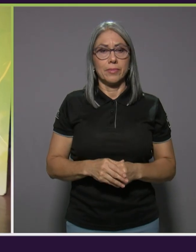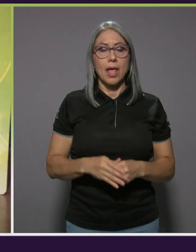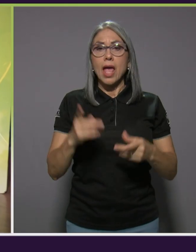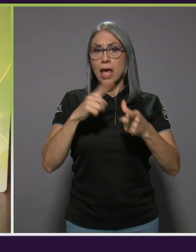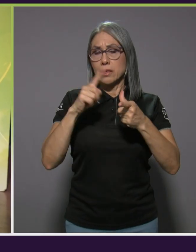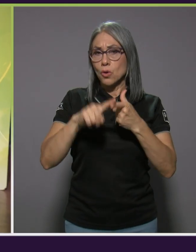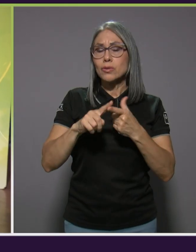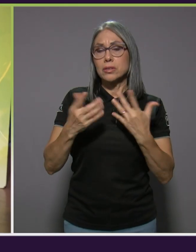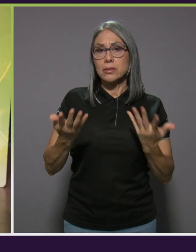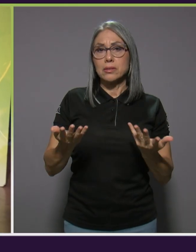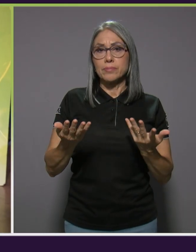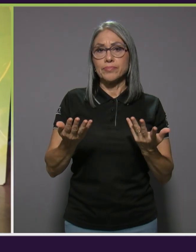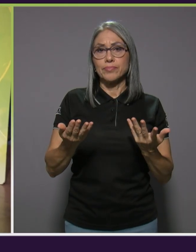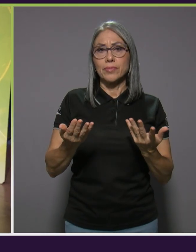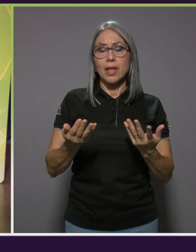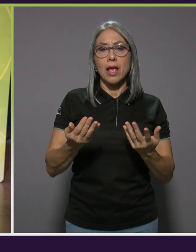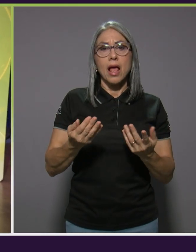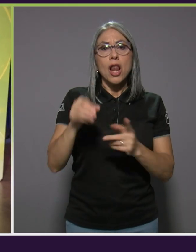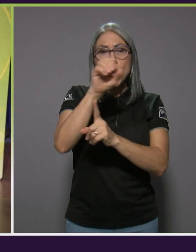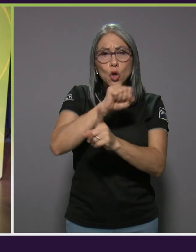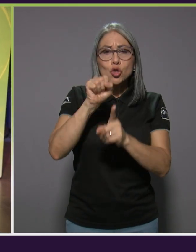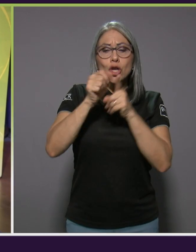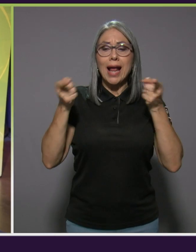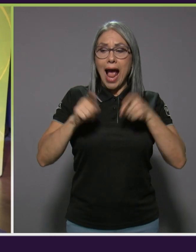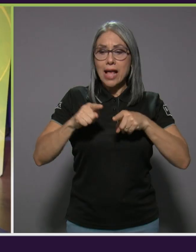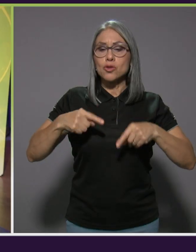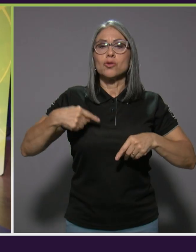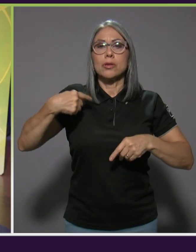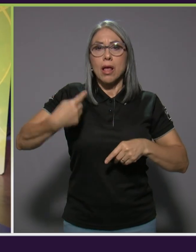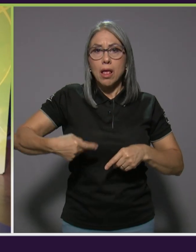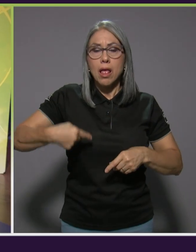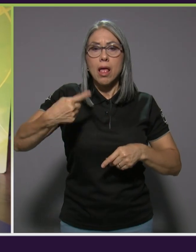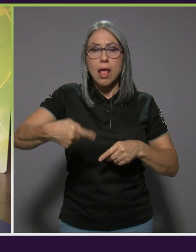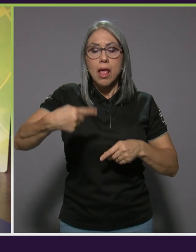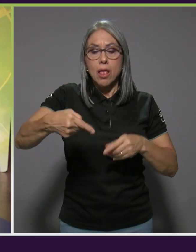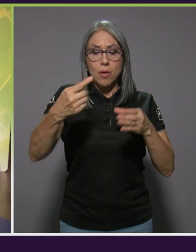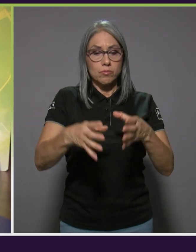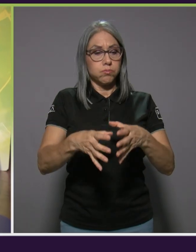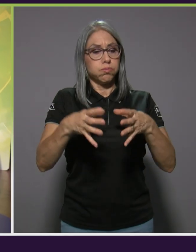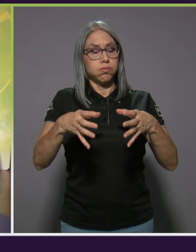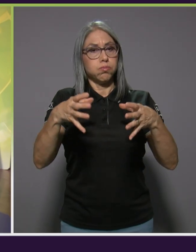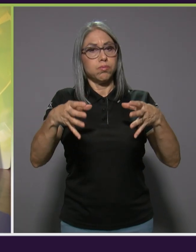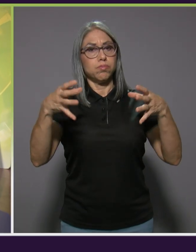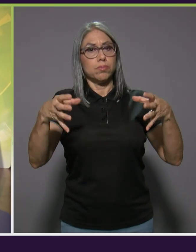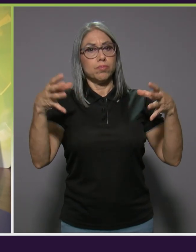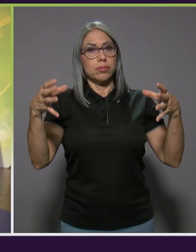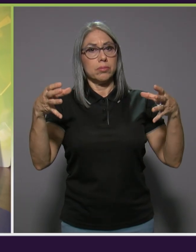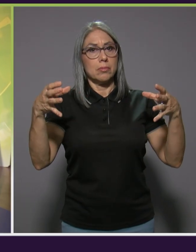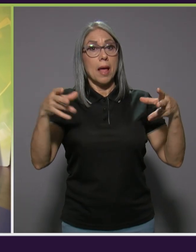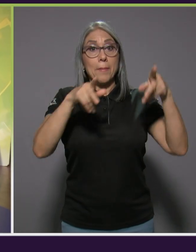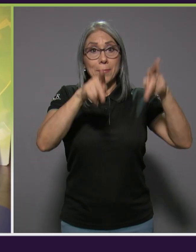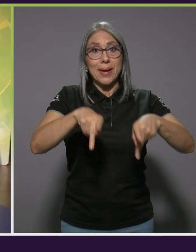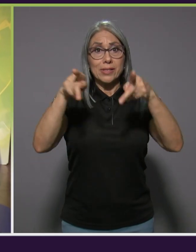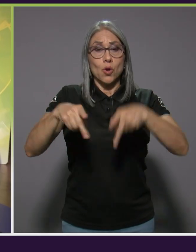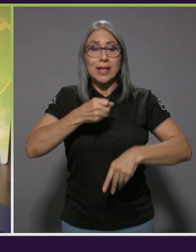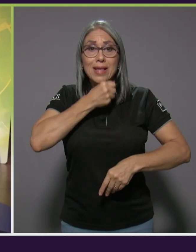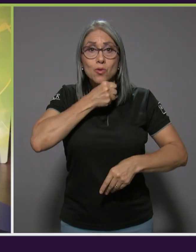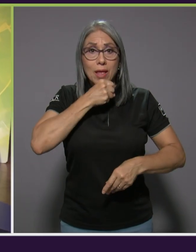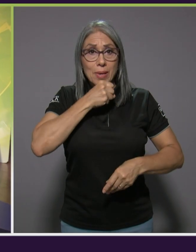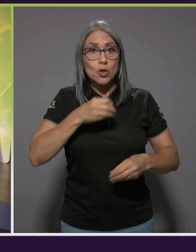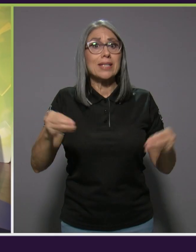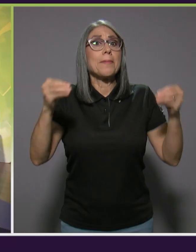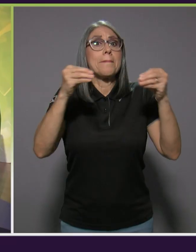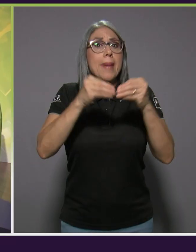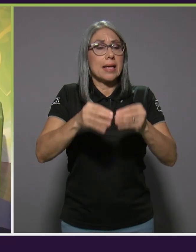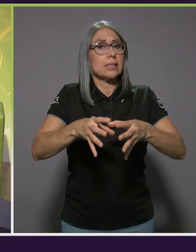los casos cada vez se van en aumento, la población adulta mayor va aumentando en el país y cada